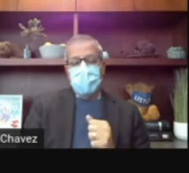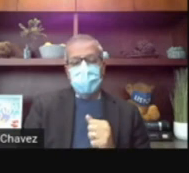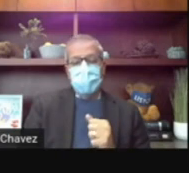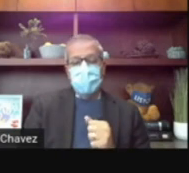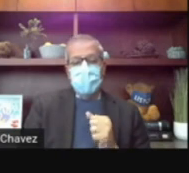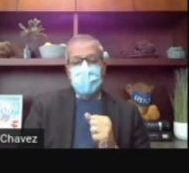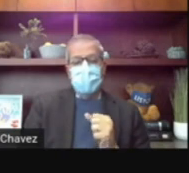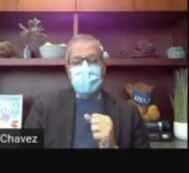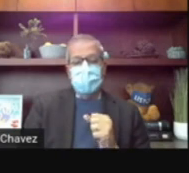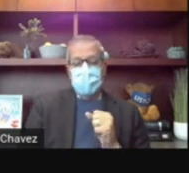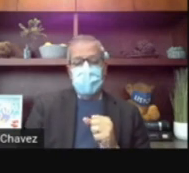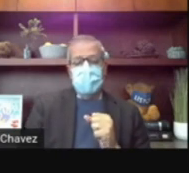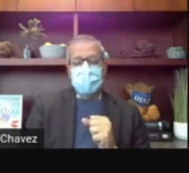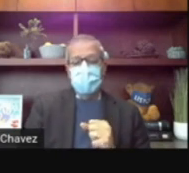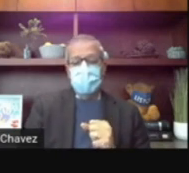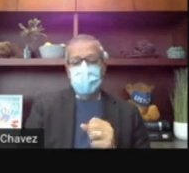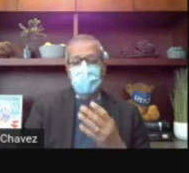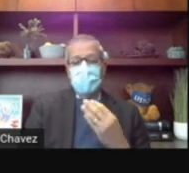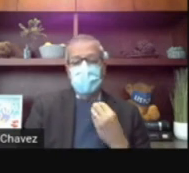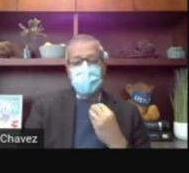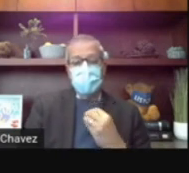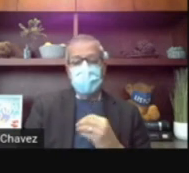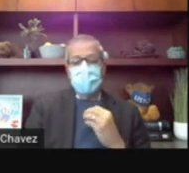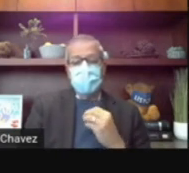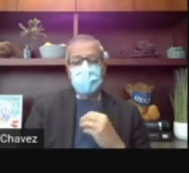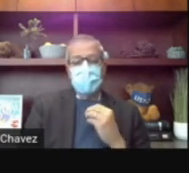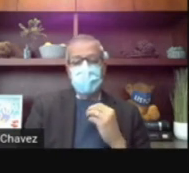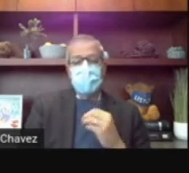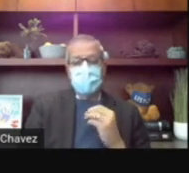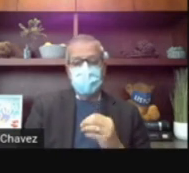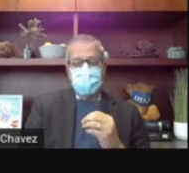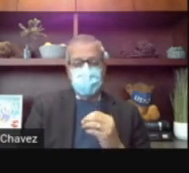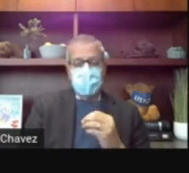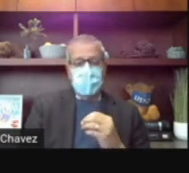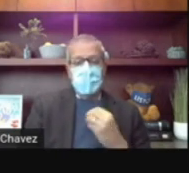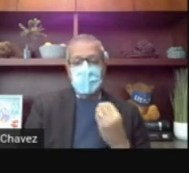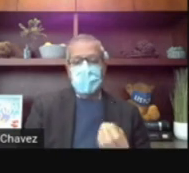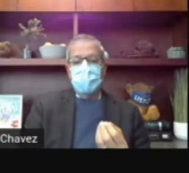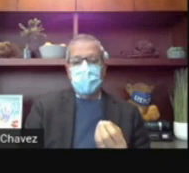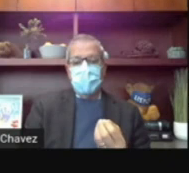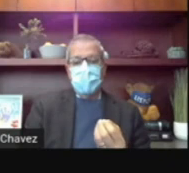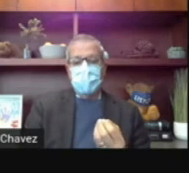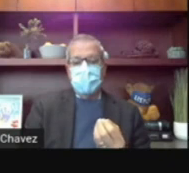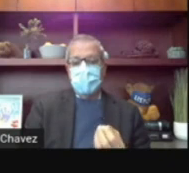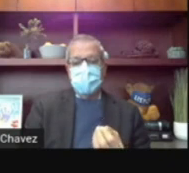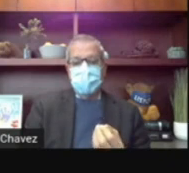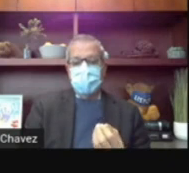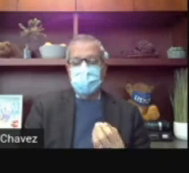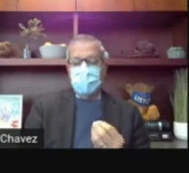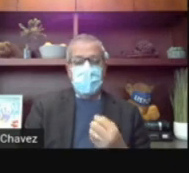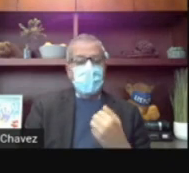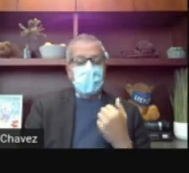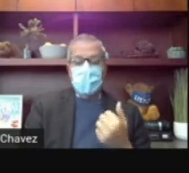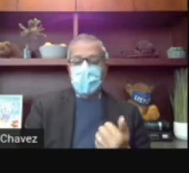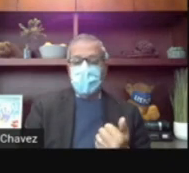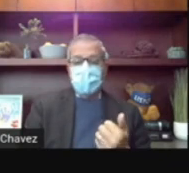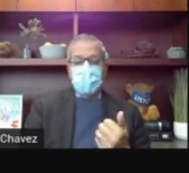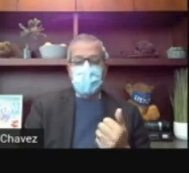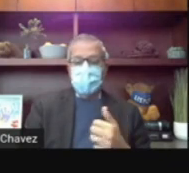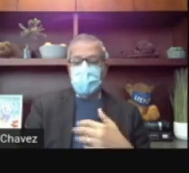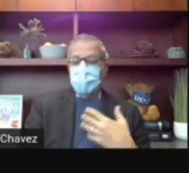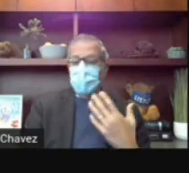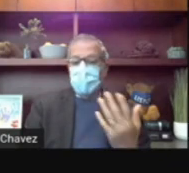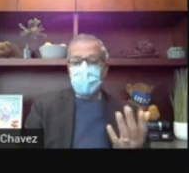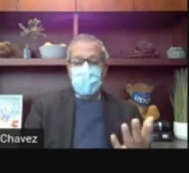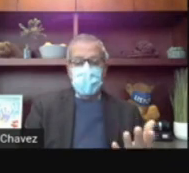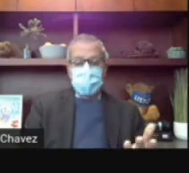para explicar muy bien, ¿qué es lo que esto quiere decir en cuanto a nuestro nivel de vida de día a día? ¿Qué es lo que podemos seguir haciendo?